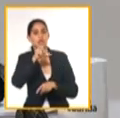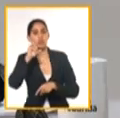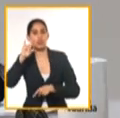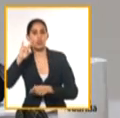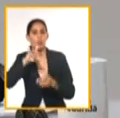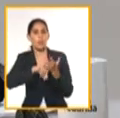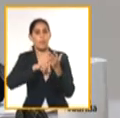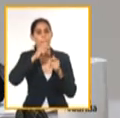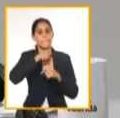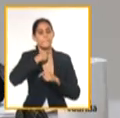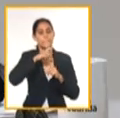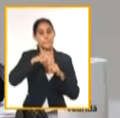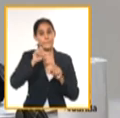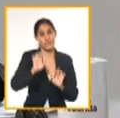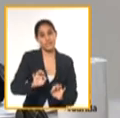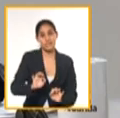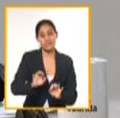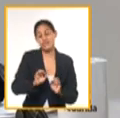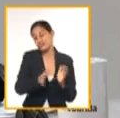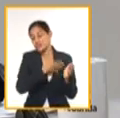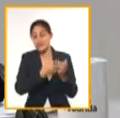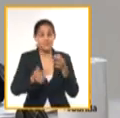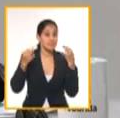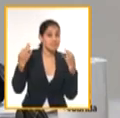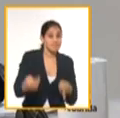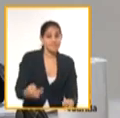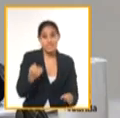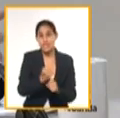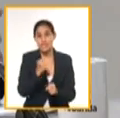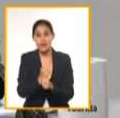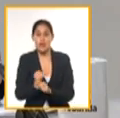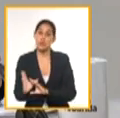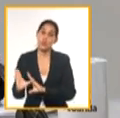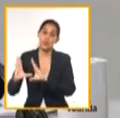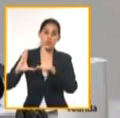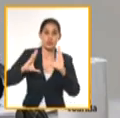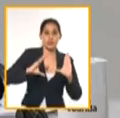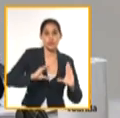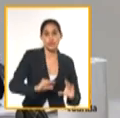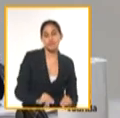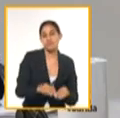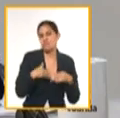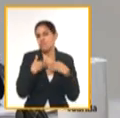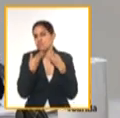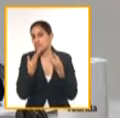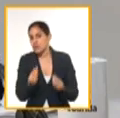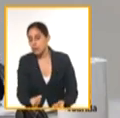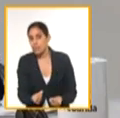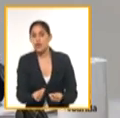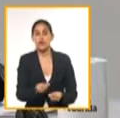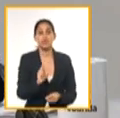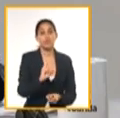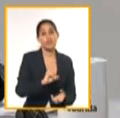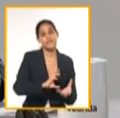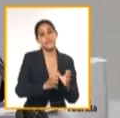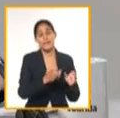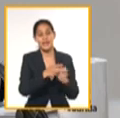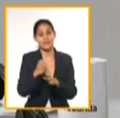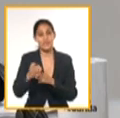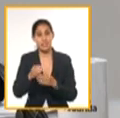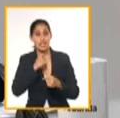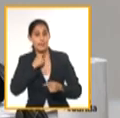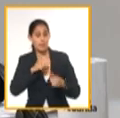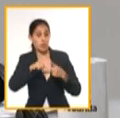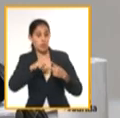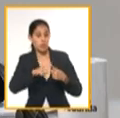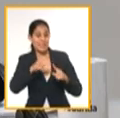determinado horario del día, y realmente lleva un tiempo que están trabajando con horario. Entonces están las dos cosas, está la situación tecnológica de los equipos, más la